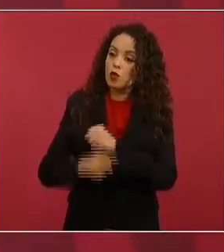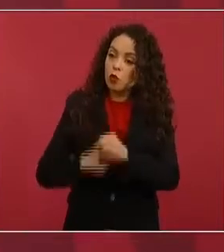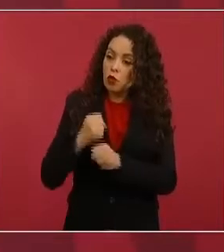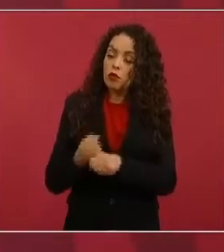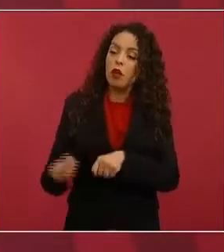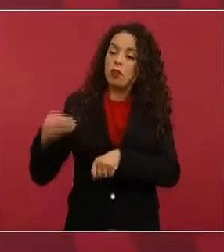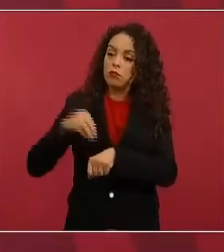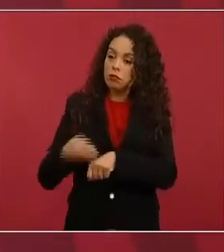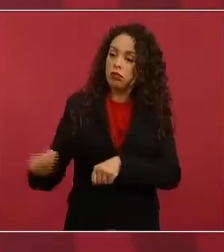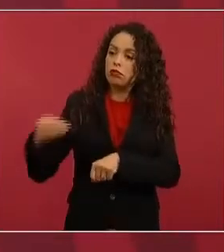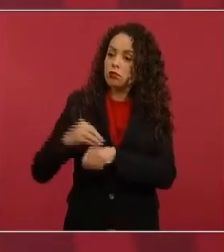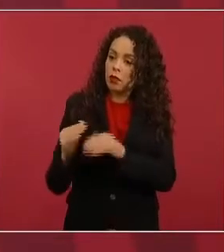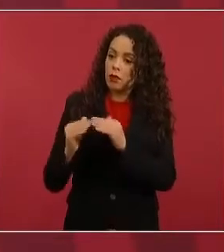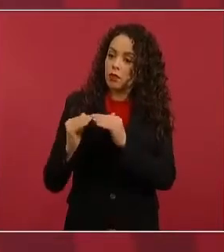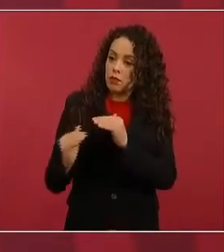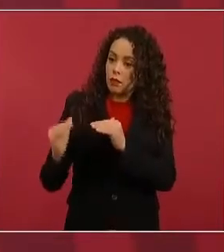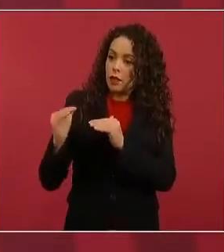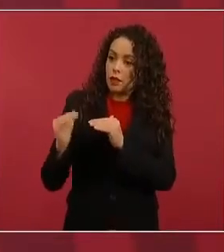del 4%